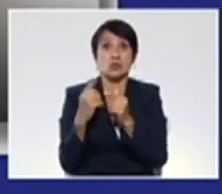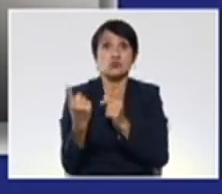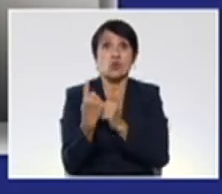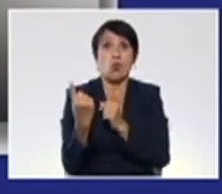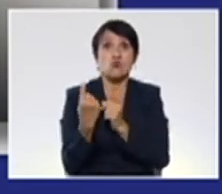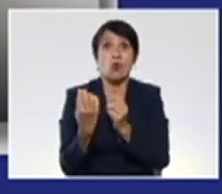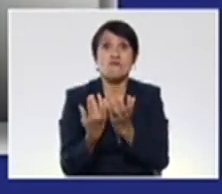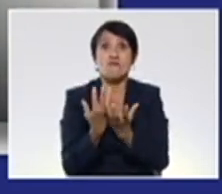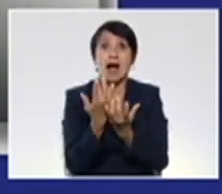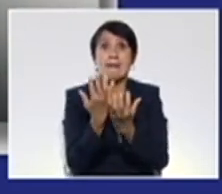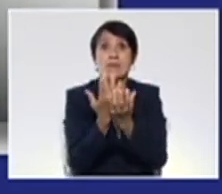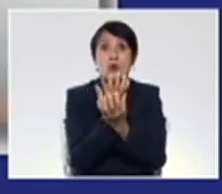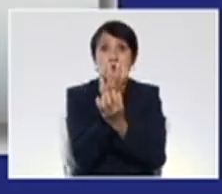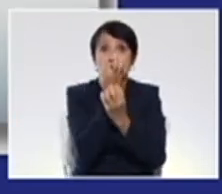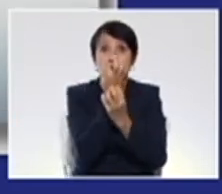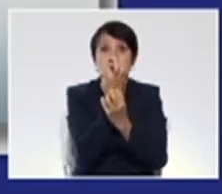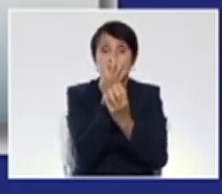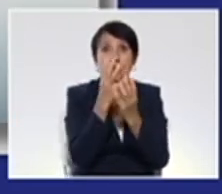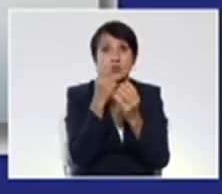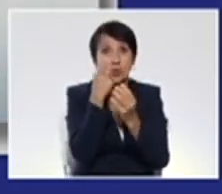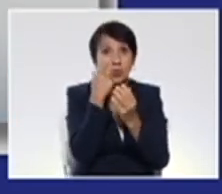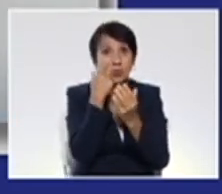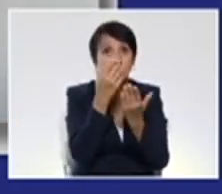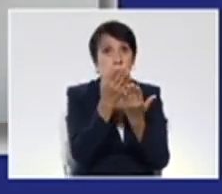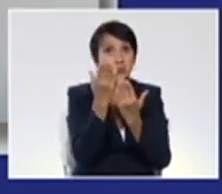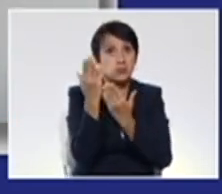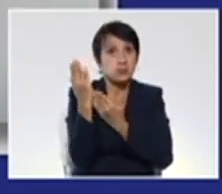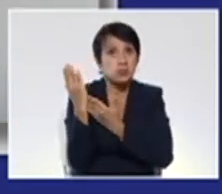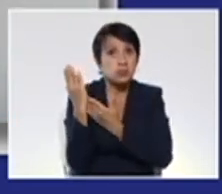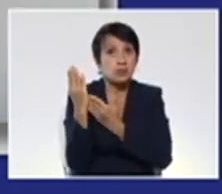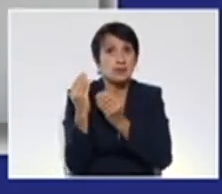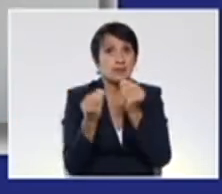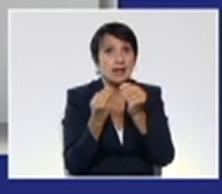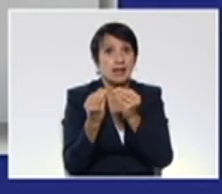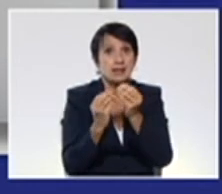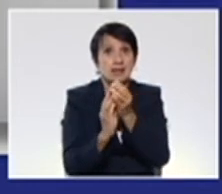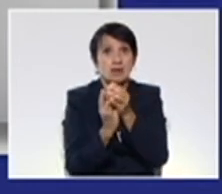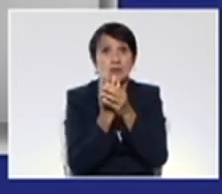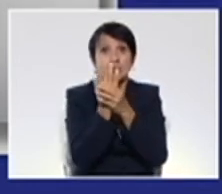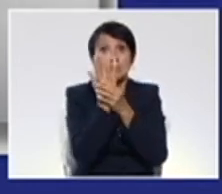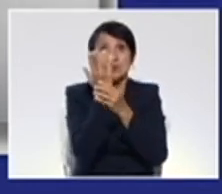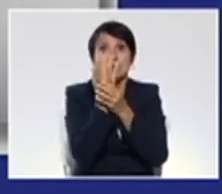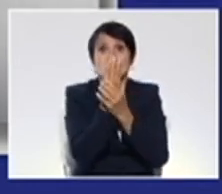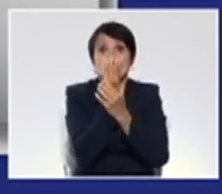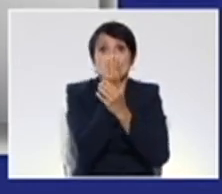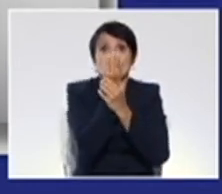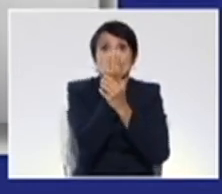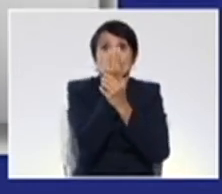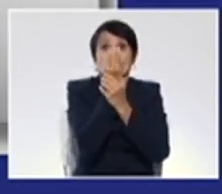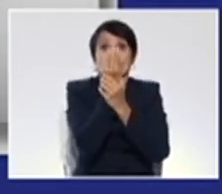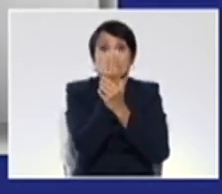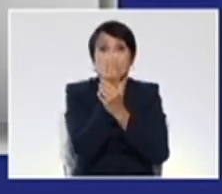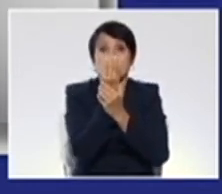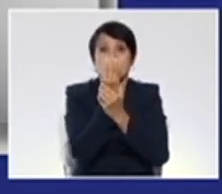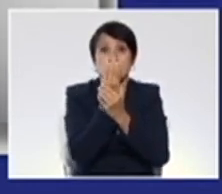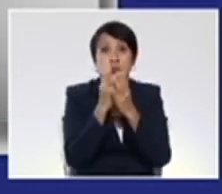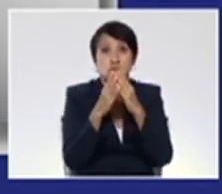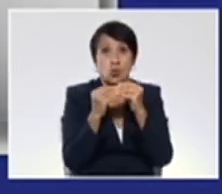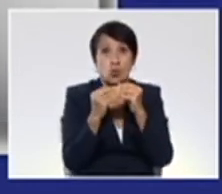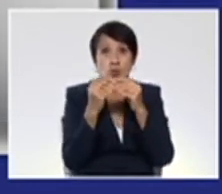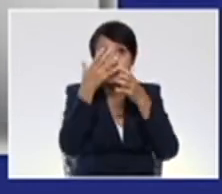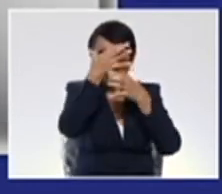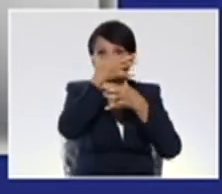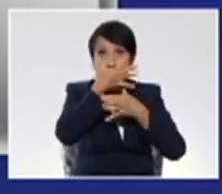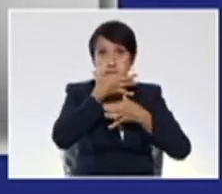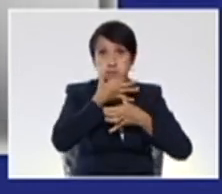vapor. Entonces, como podemos ver, ahí va saliendo el vapor y él se va poniendo en la cara,